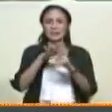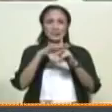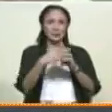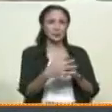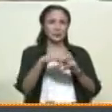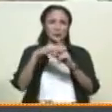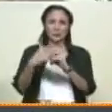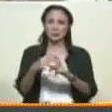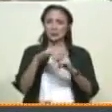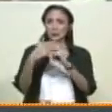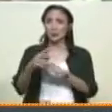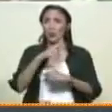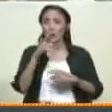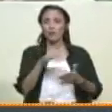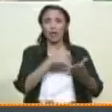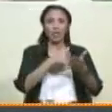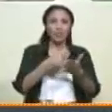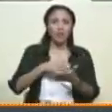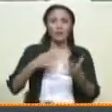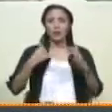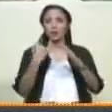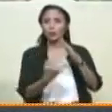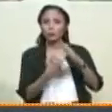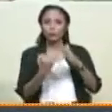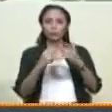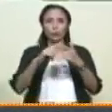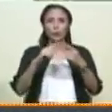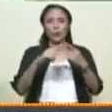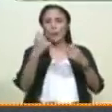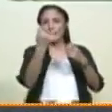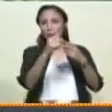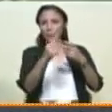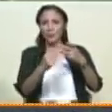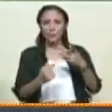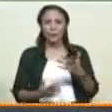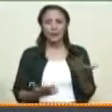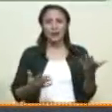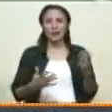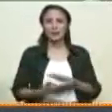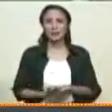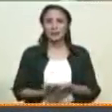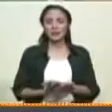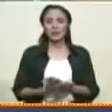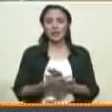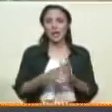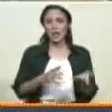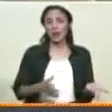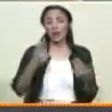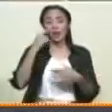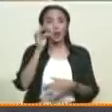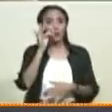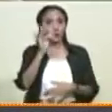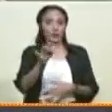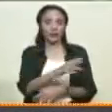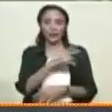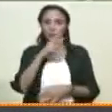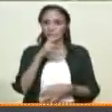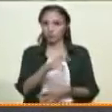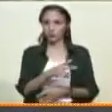Comenzaron a debilitarse las instituciones. La primera gran fisura estuvo en la Fiscalía.